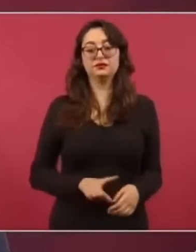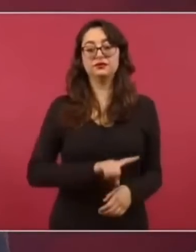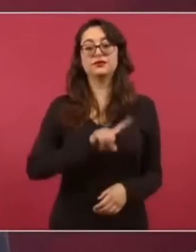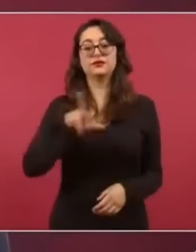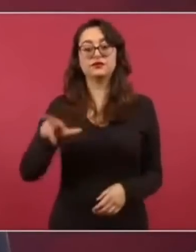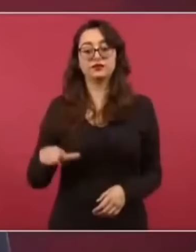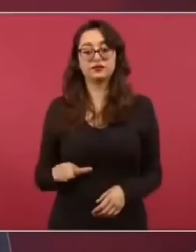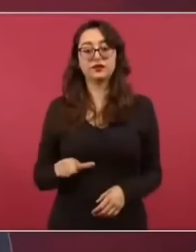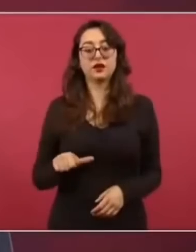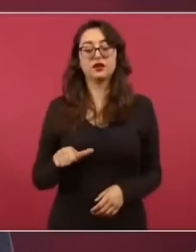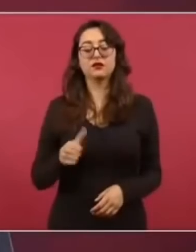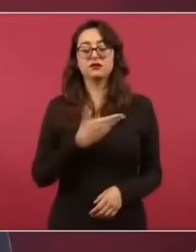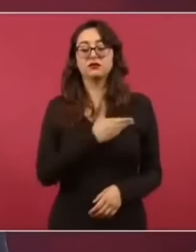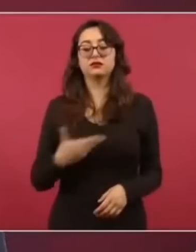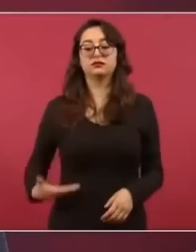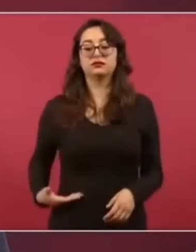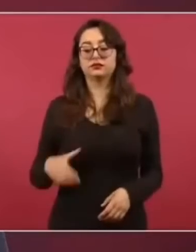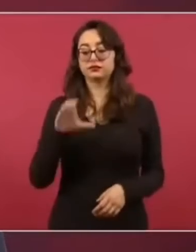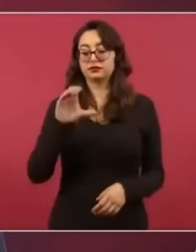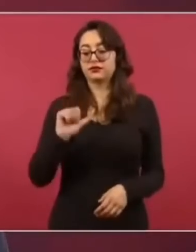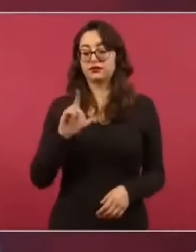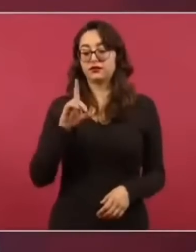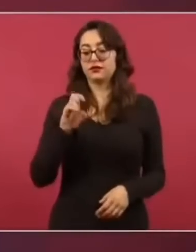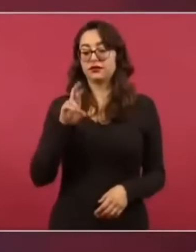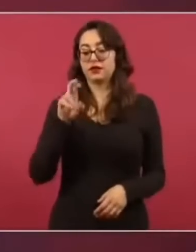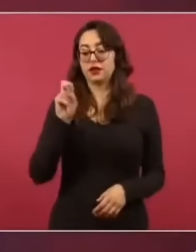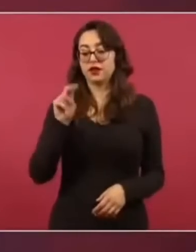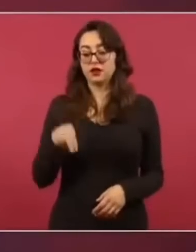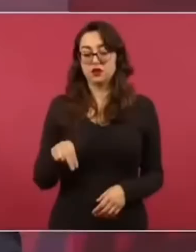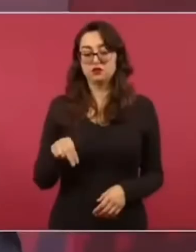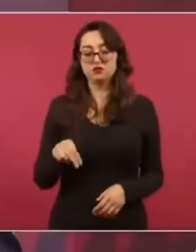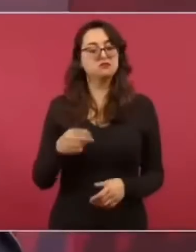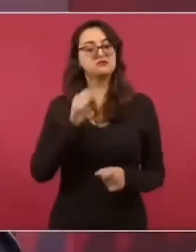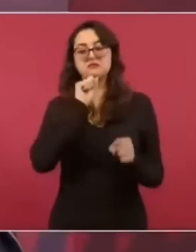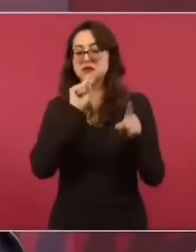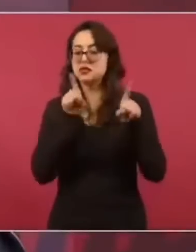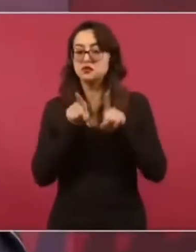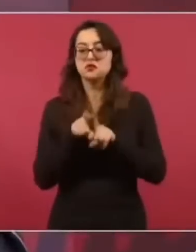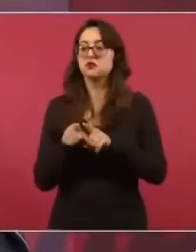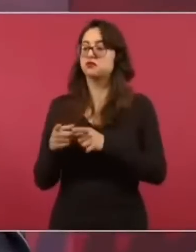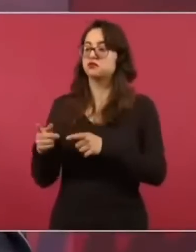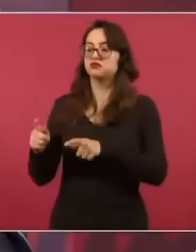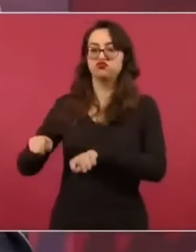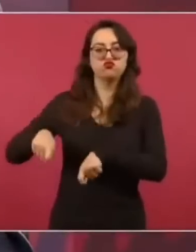Y Calderón y Peña, la misma política,